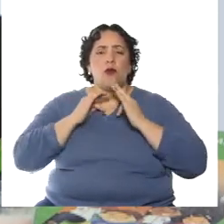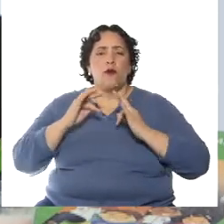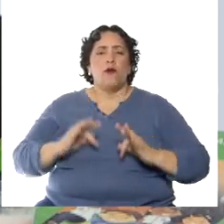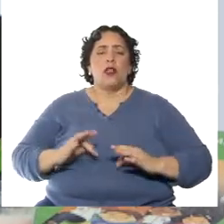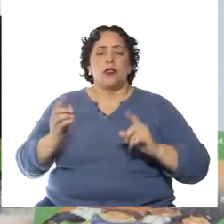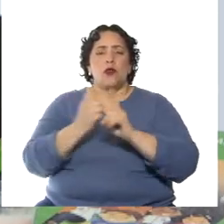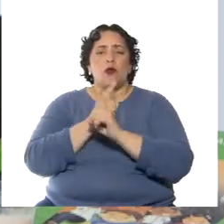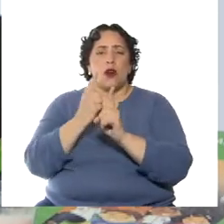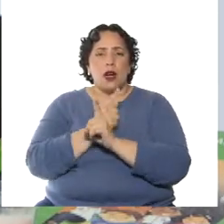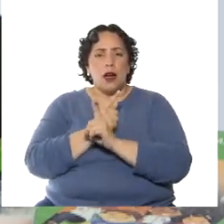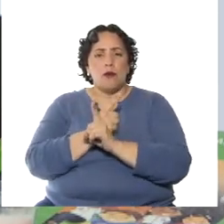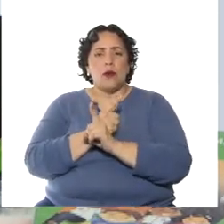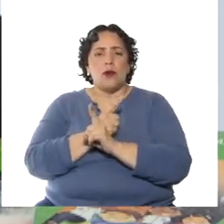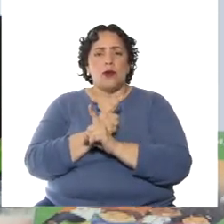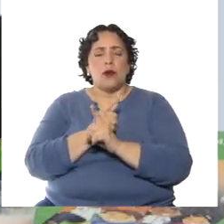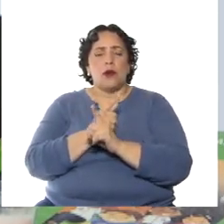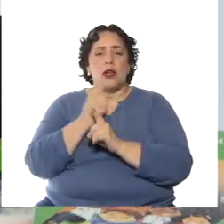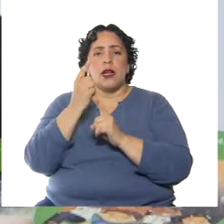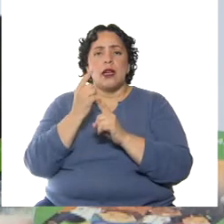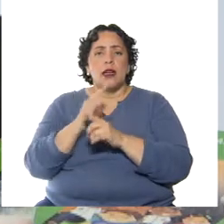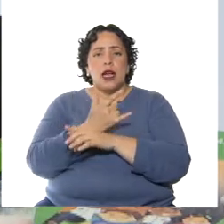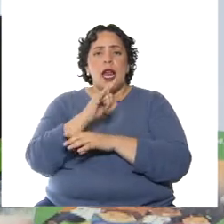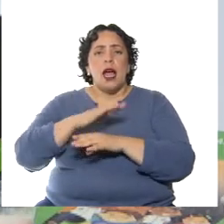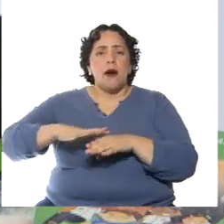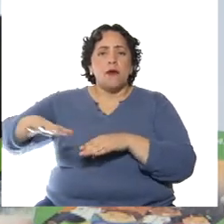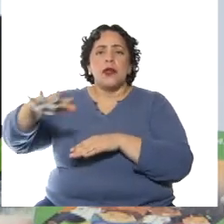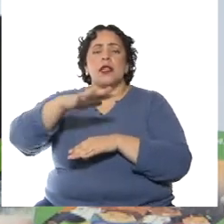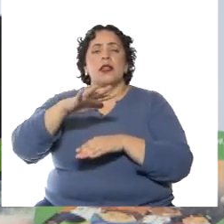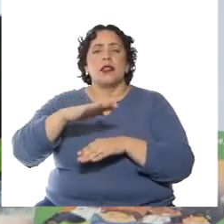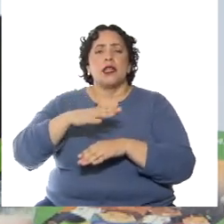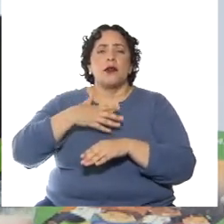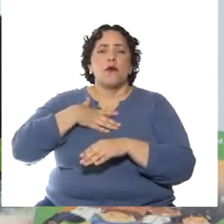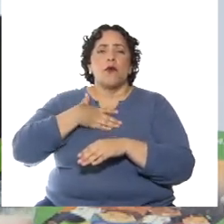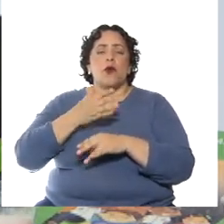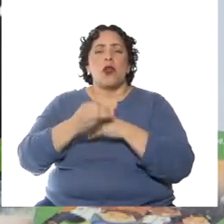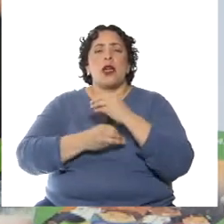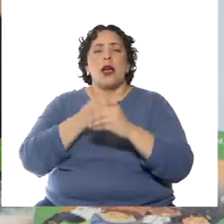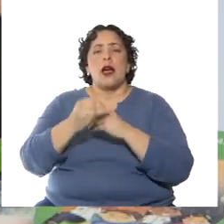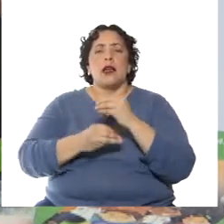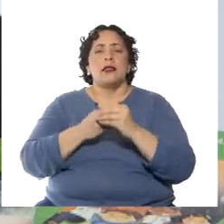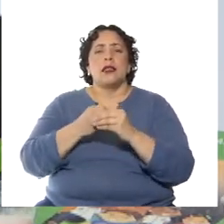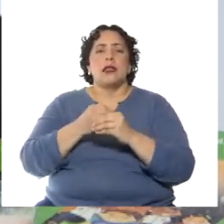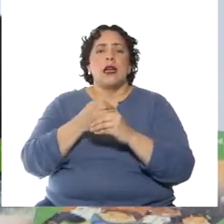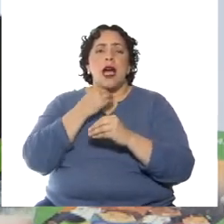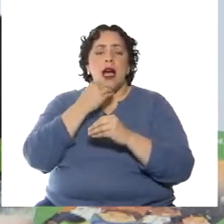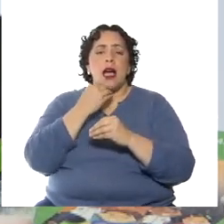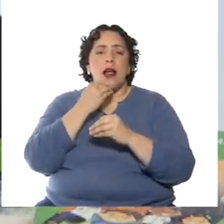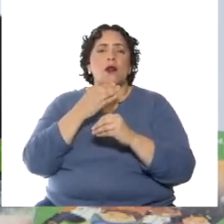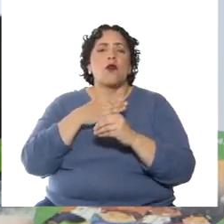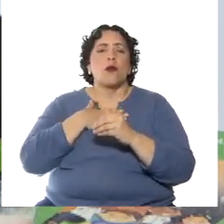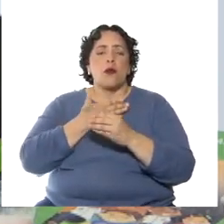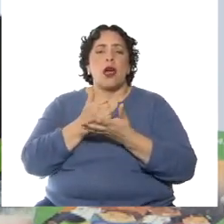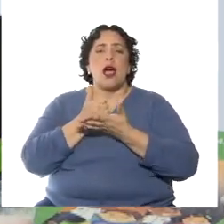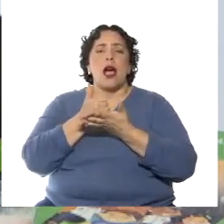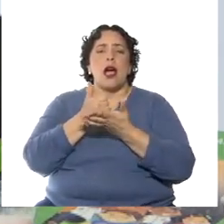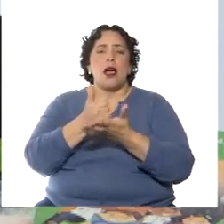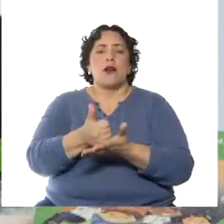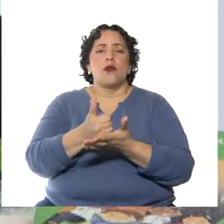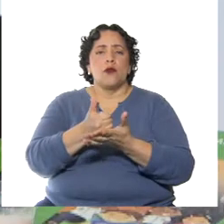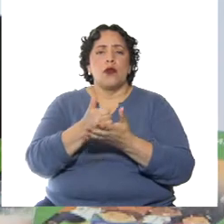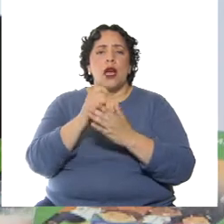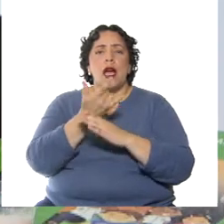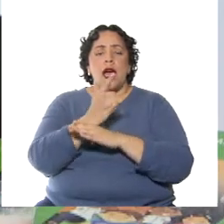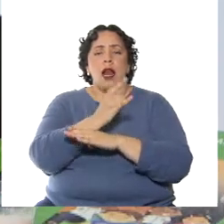cambios físicos y químicos en el ambiente y poder ahí hacer algún tipo de experimento que sea beneficioso para